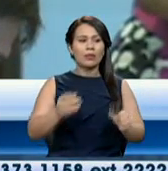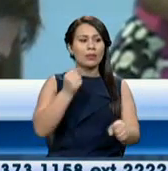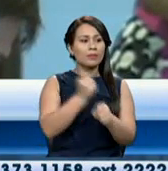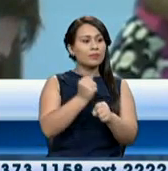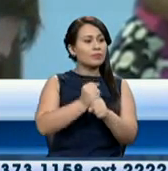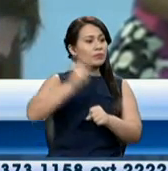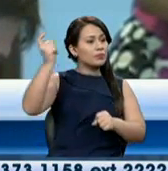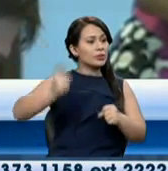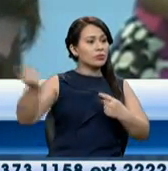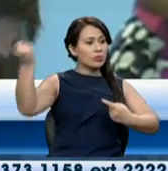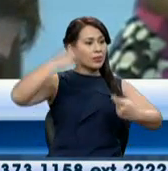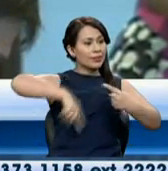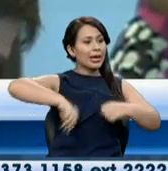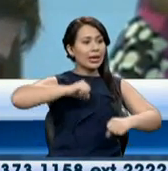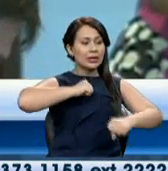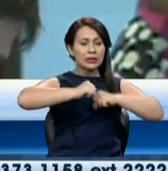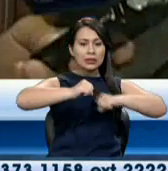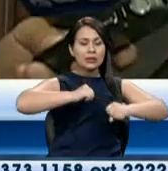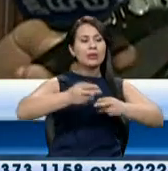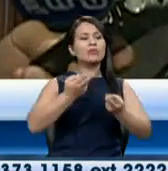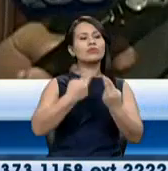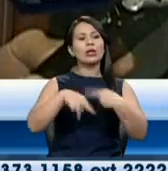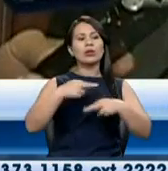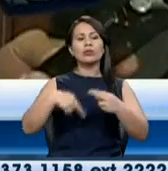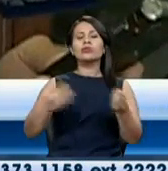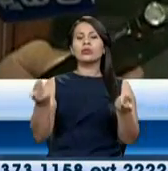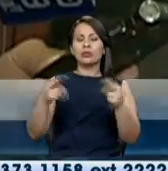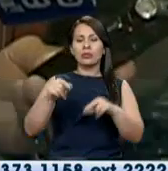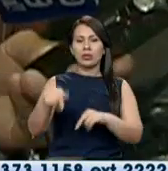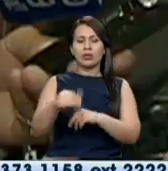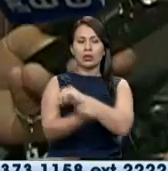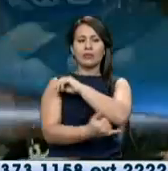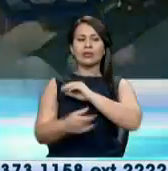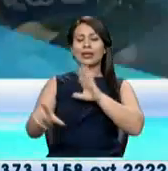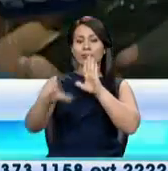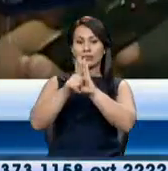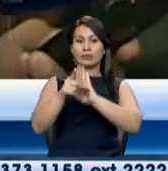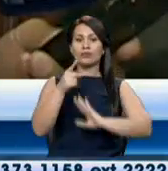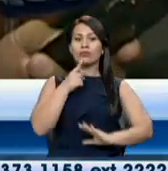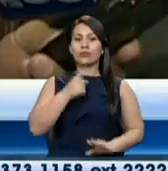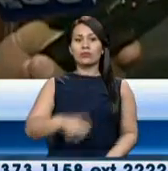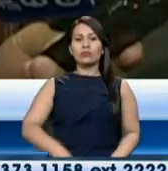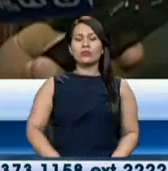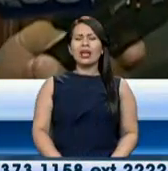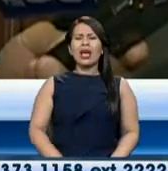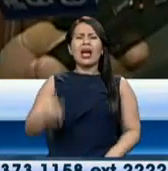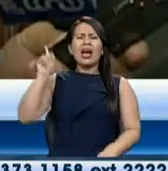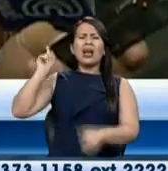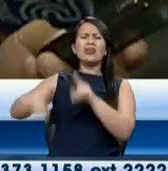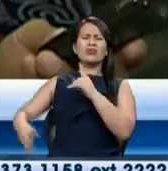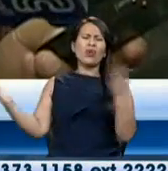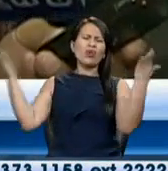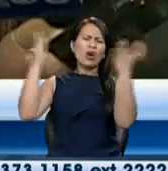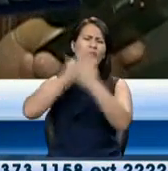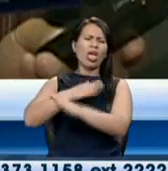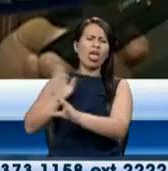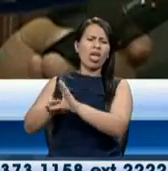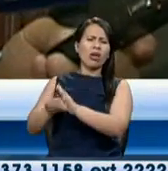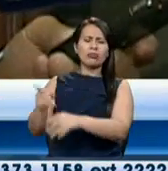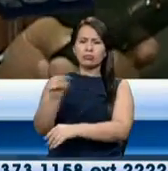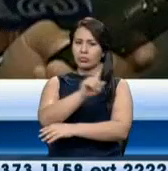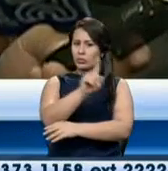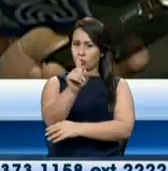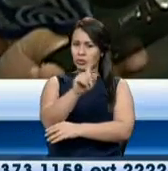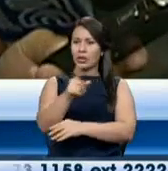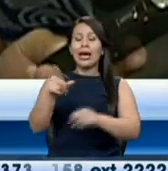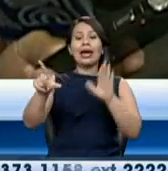sobre todo inversión en nuestro país. La ley lamentablemente fue distorsionada por parte de la mayoría oficialista en la Asamblea